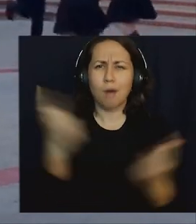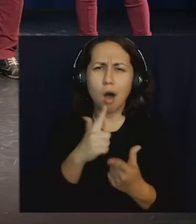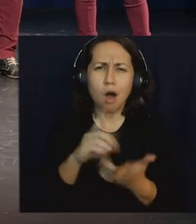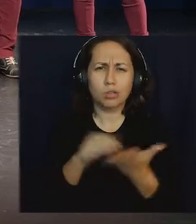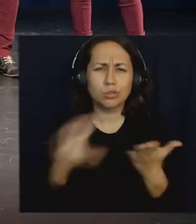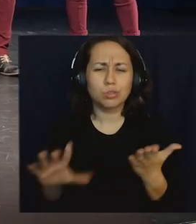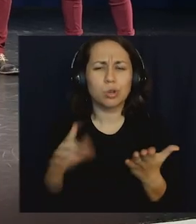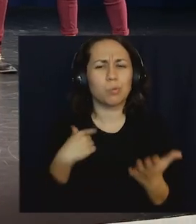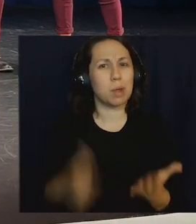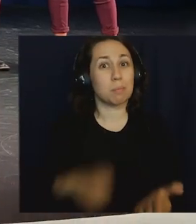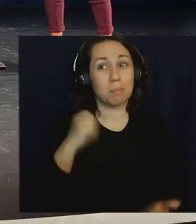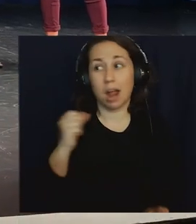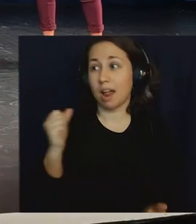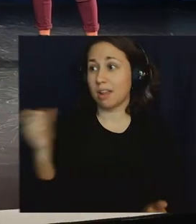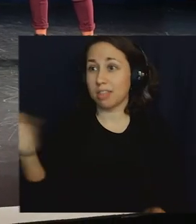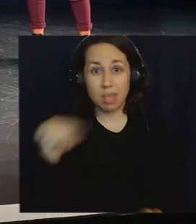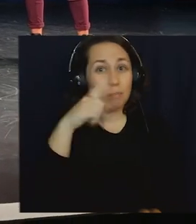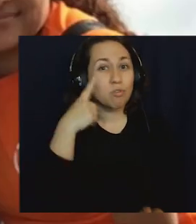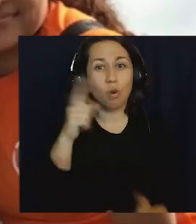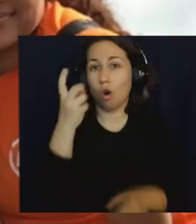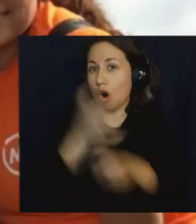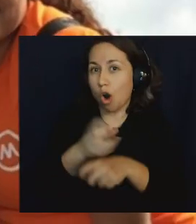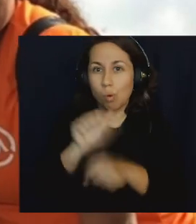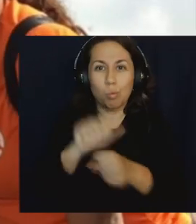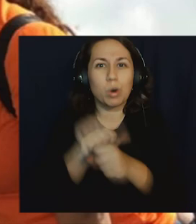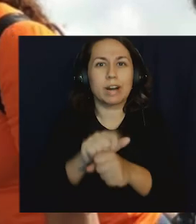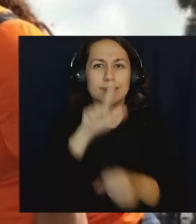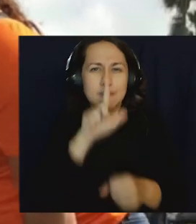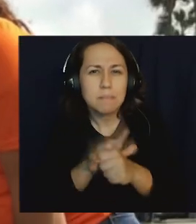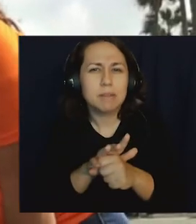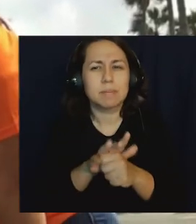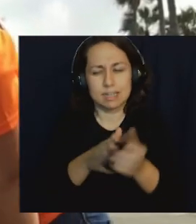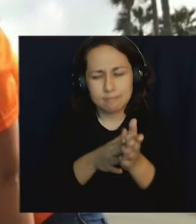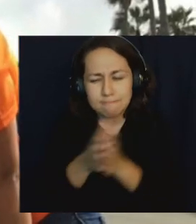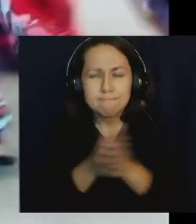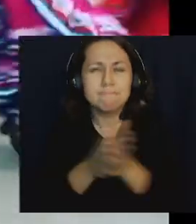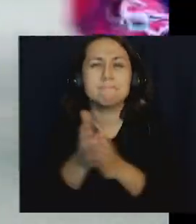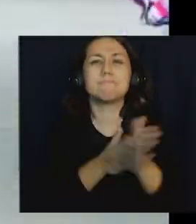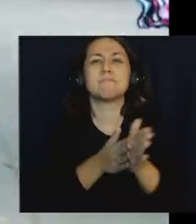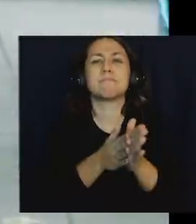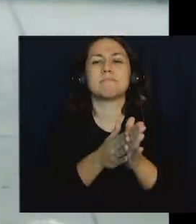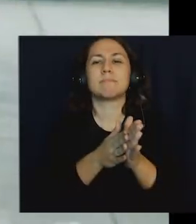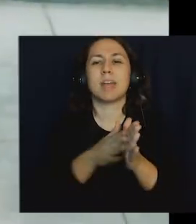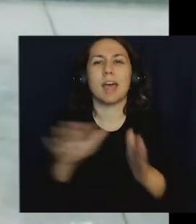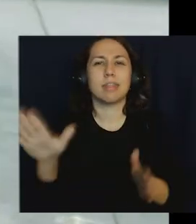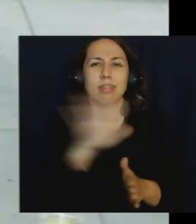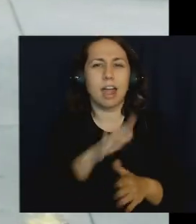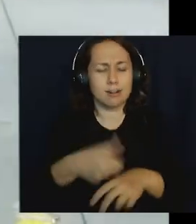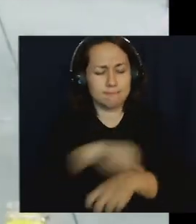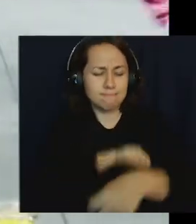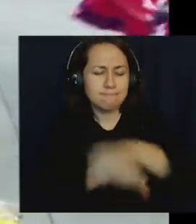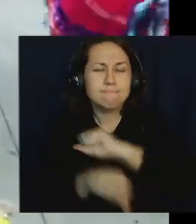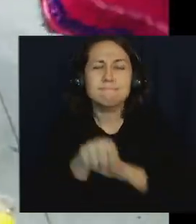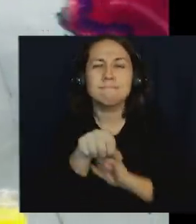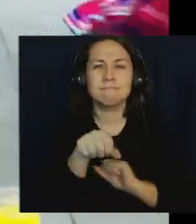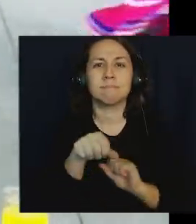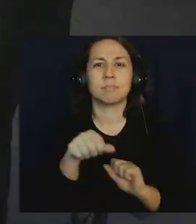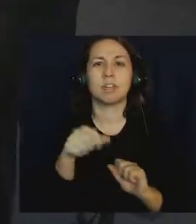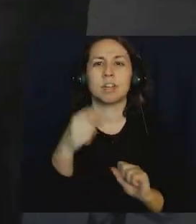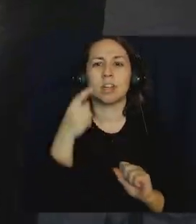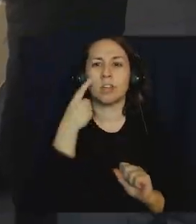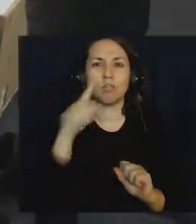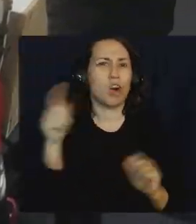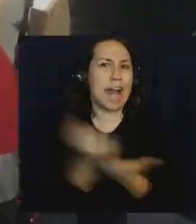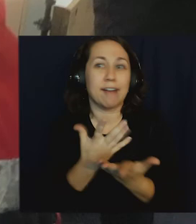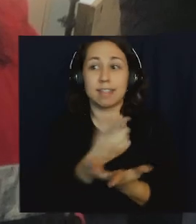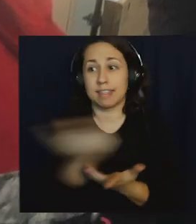y por sus ganas, por todo lo que han hecho para llegar a donde están ahora. Por eso están